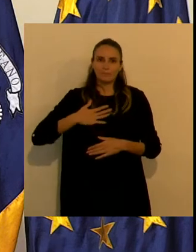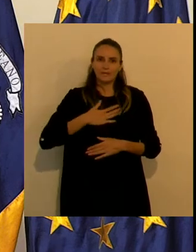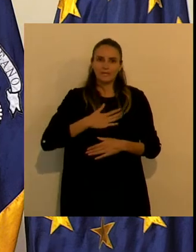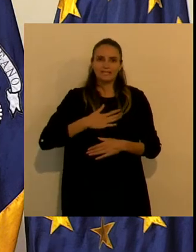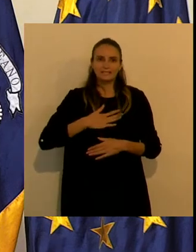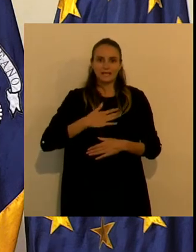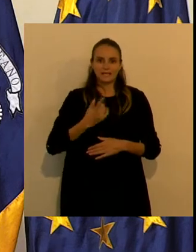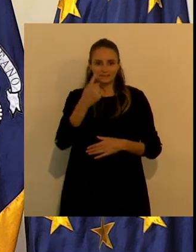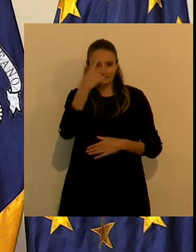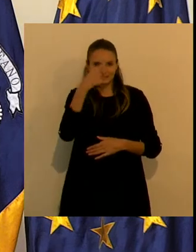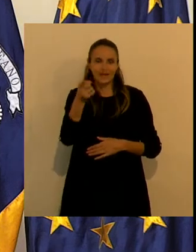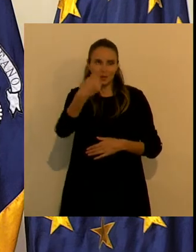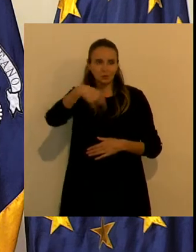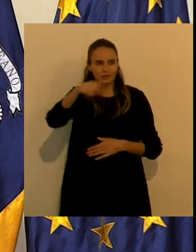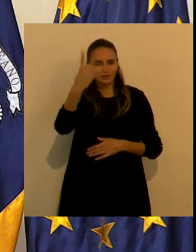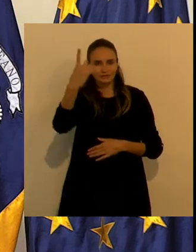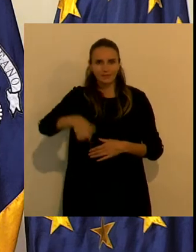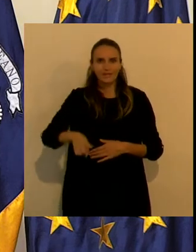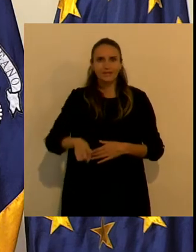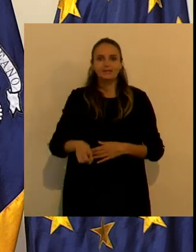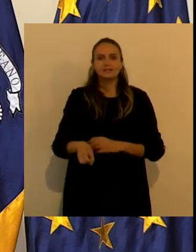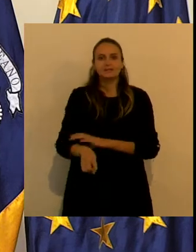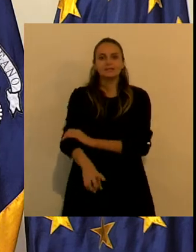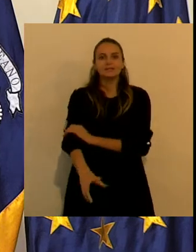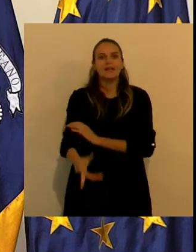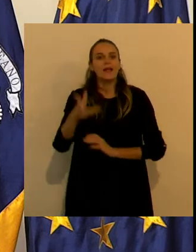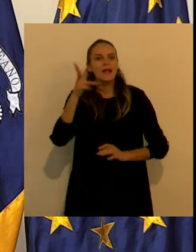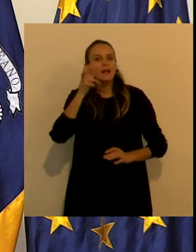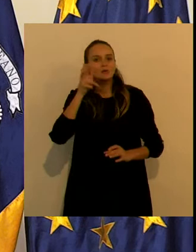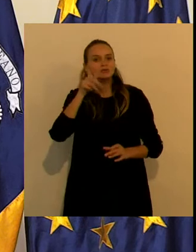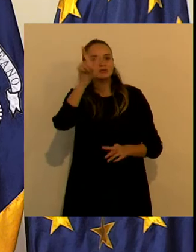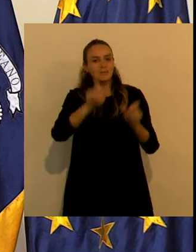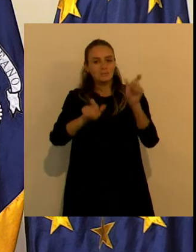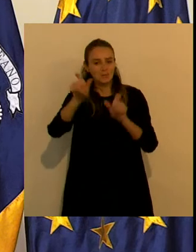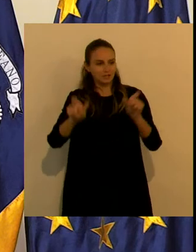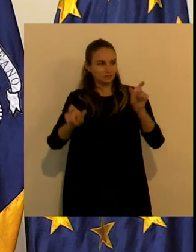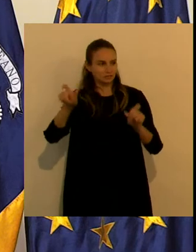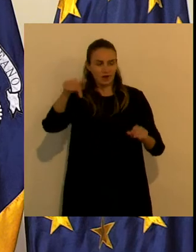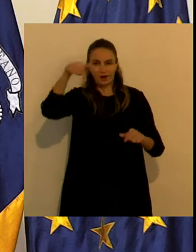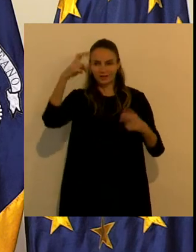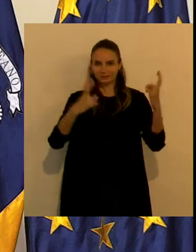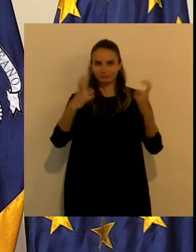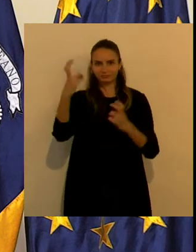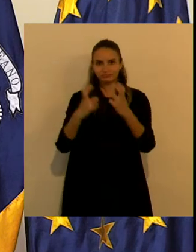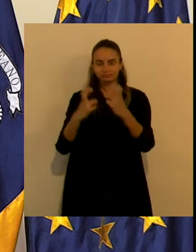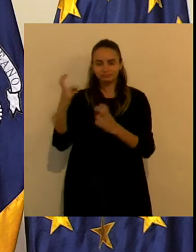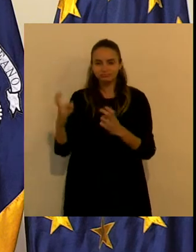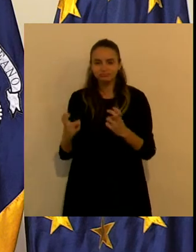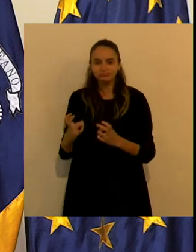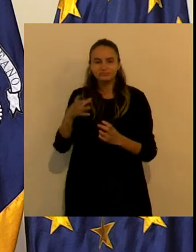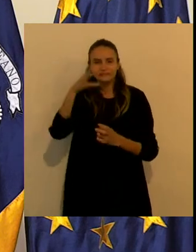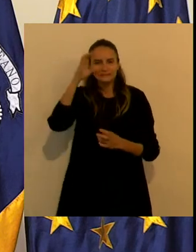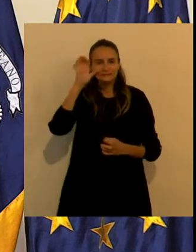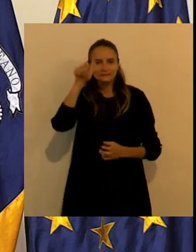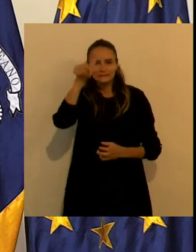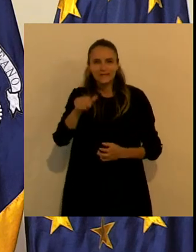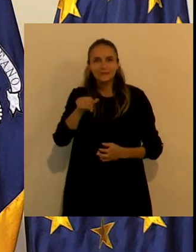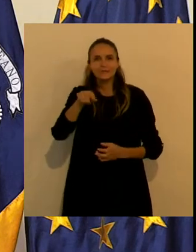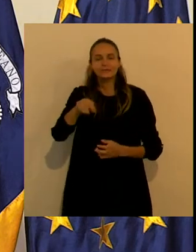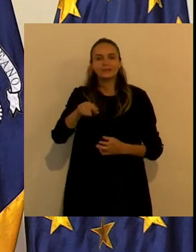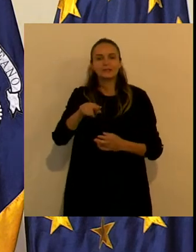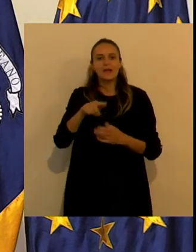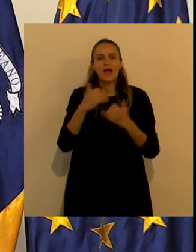ustedes también, escuchar pues las intervenciones de quienes nos acompañan hoy en este acto institucional que precede a